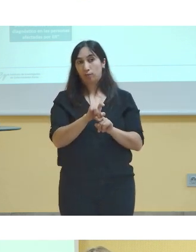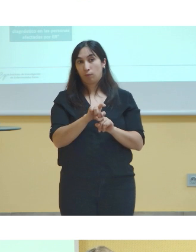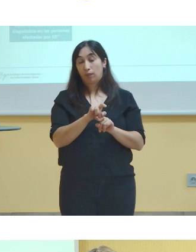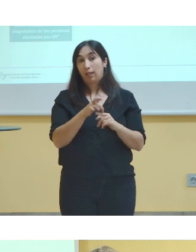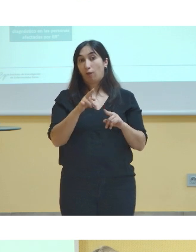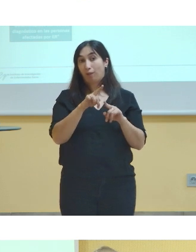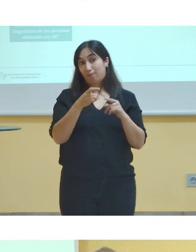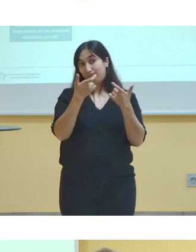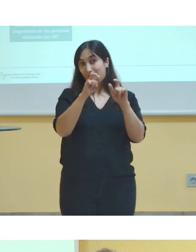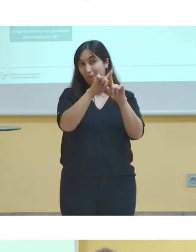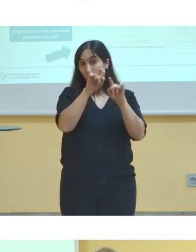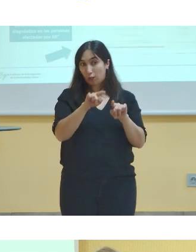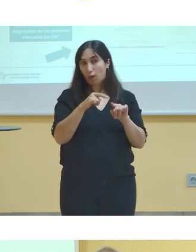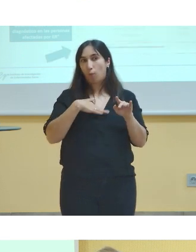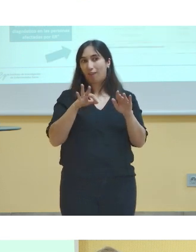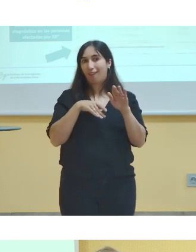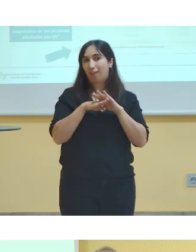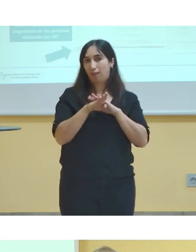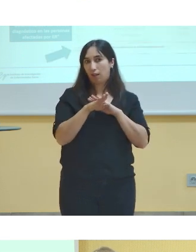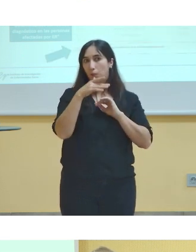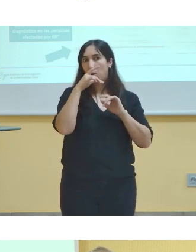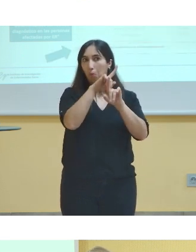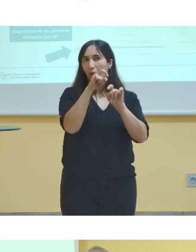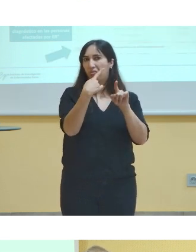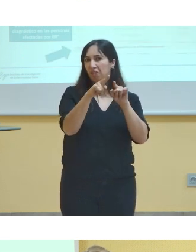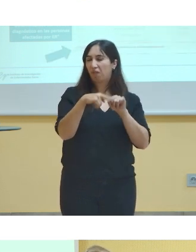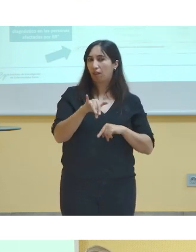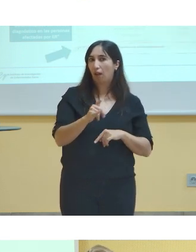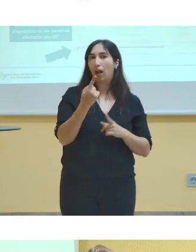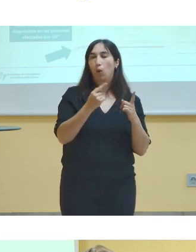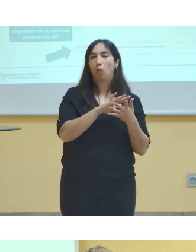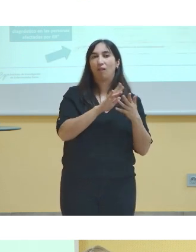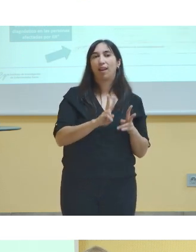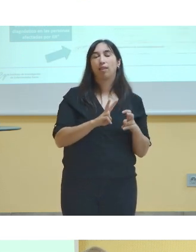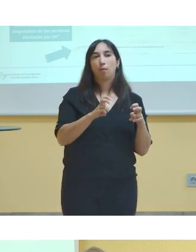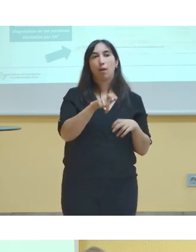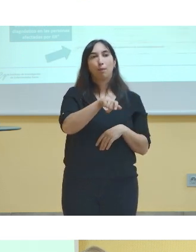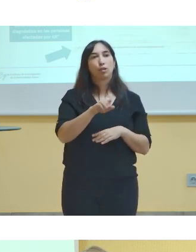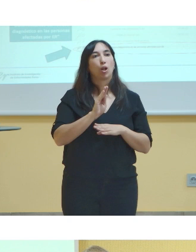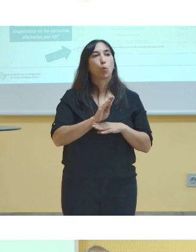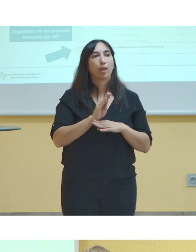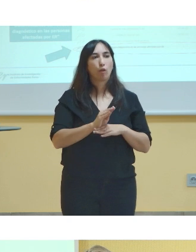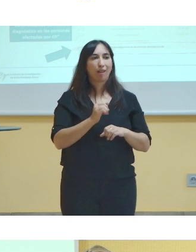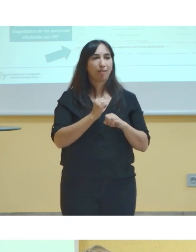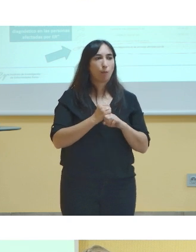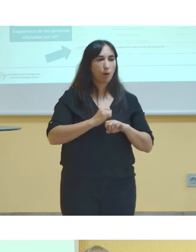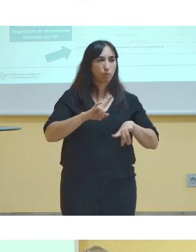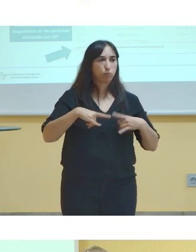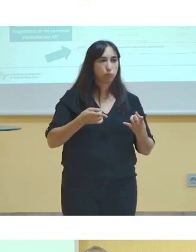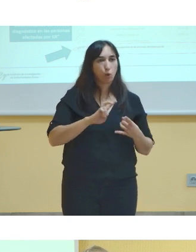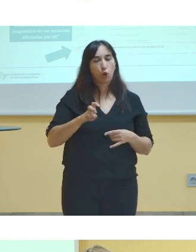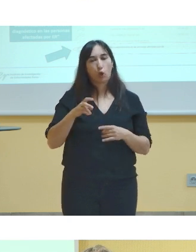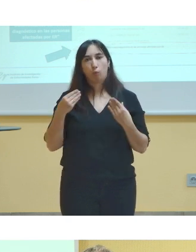en el apartado de cuestionarios, que hay cuestionarios muy variados. Algunos hablan de la carga del trabajo de los cuidadores, otros de la calidad de vida de